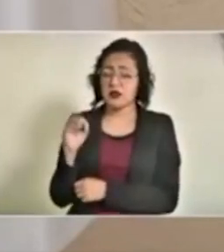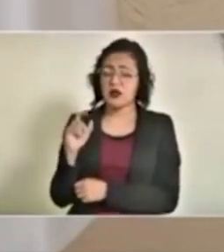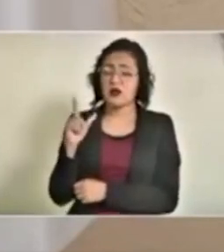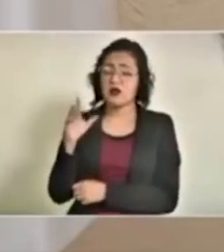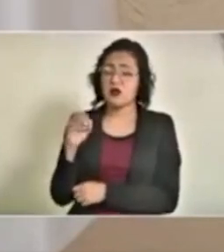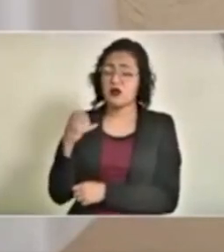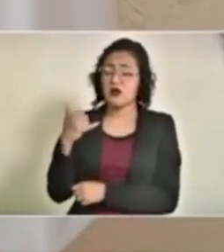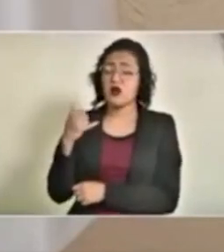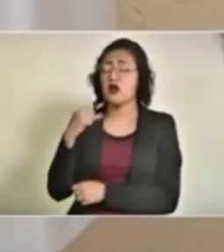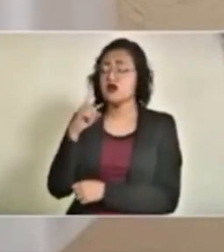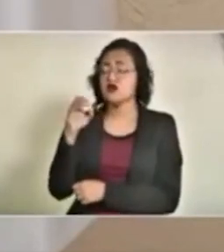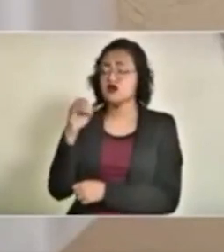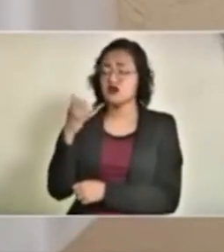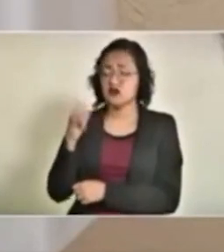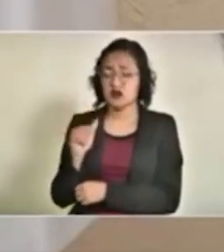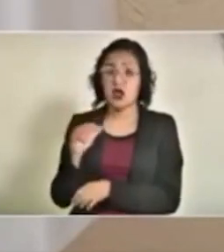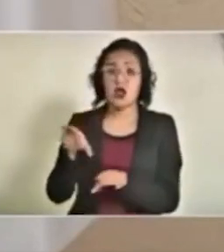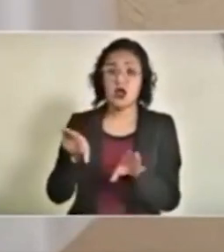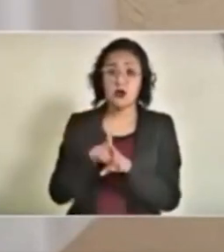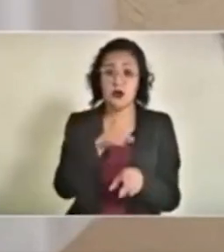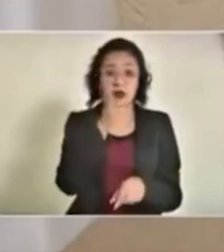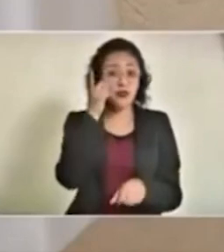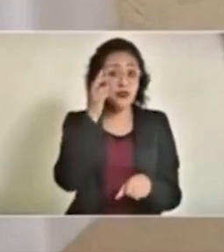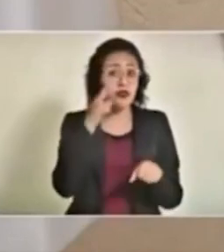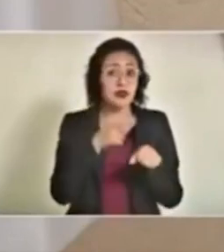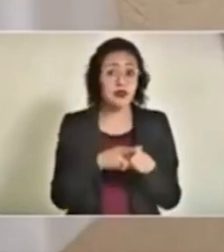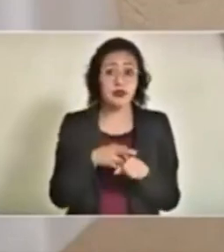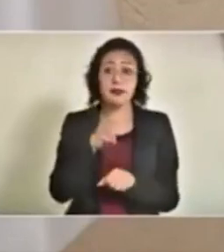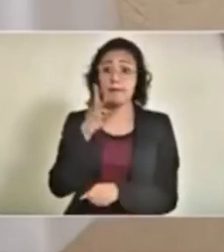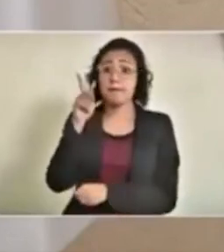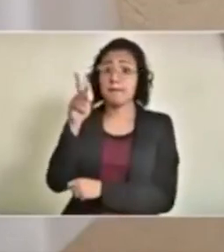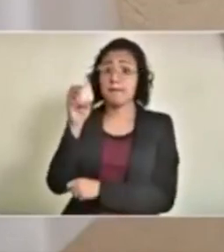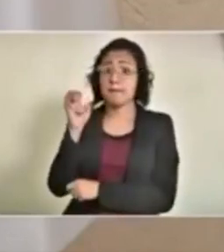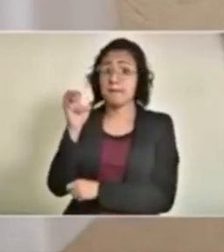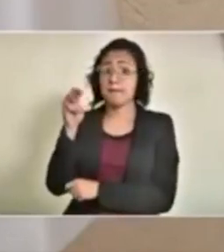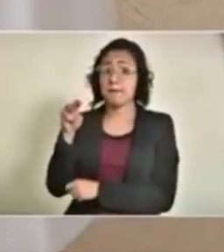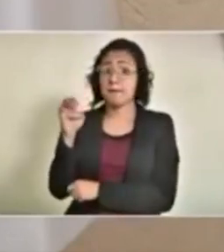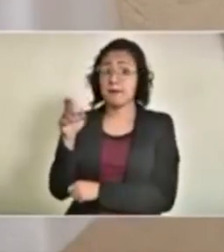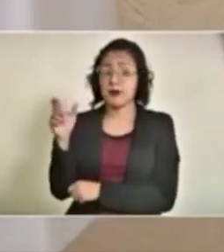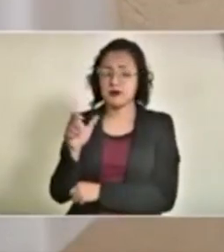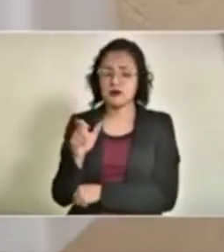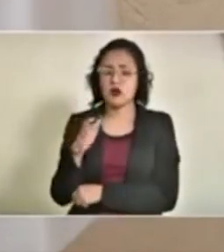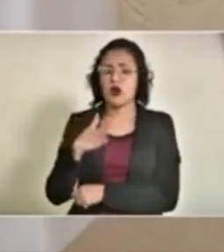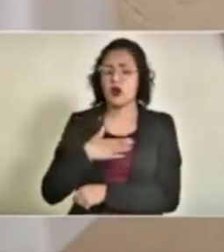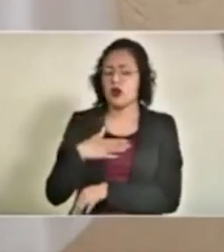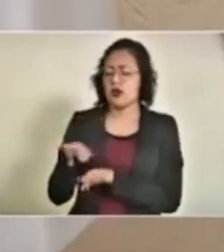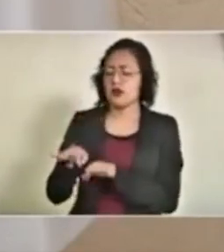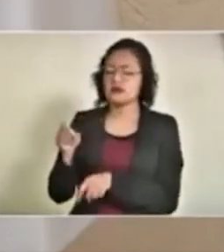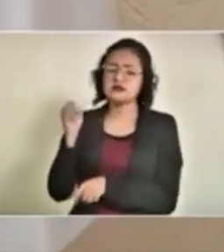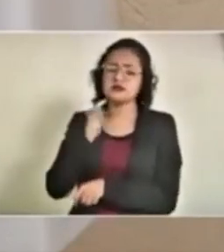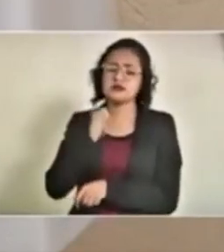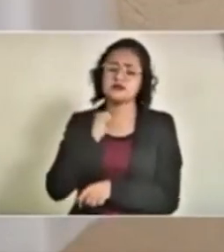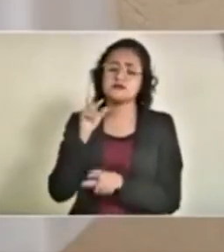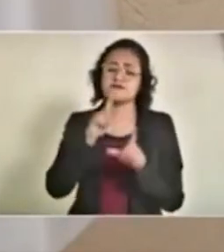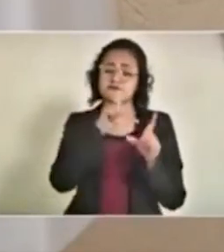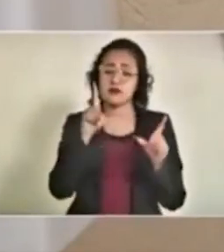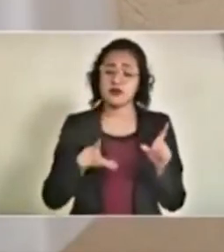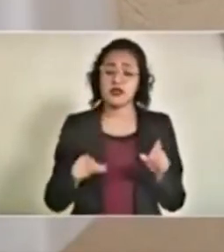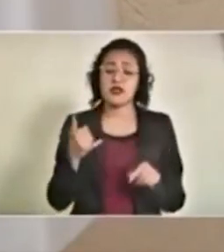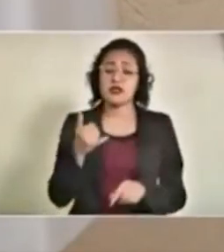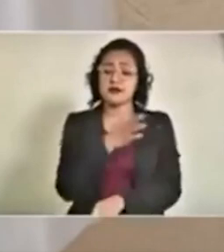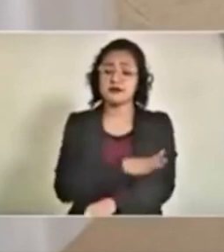él como director de Pemex y yo como senador de la República y